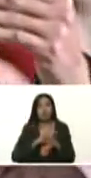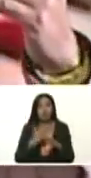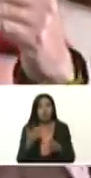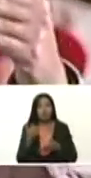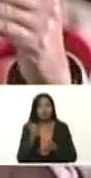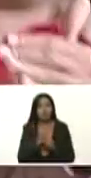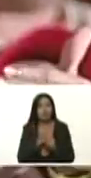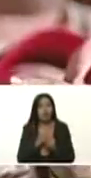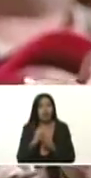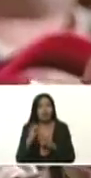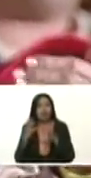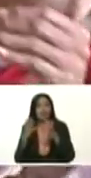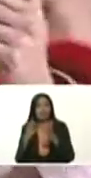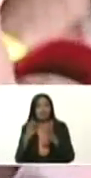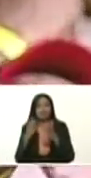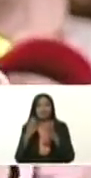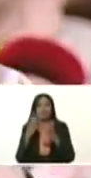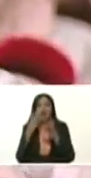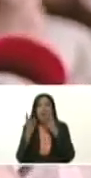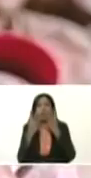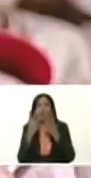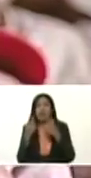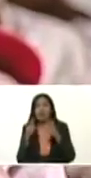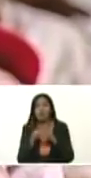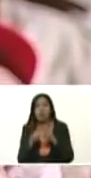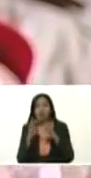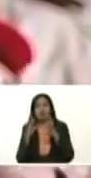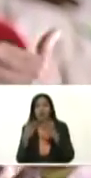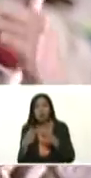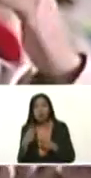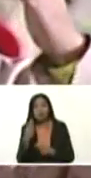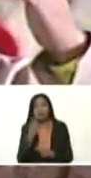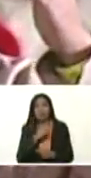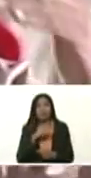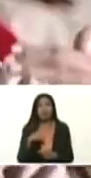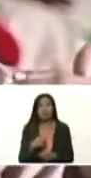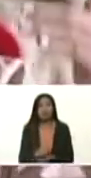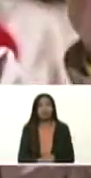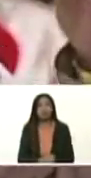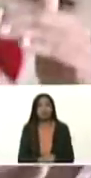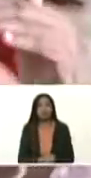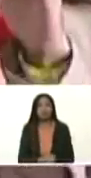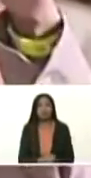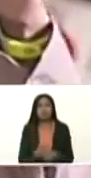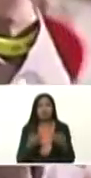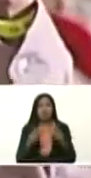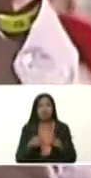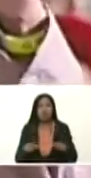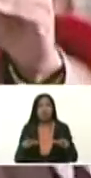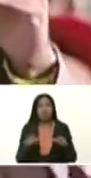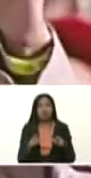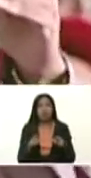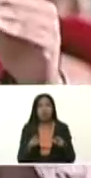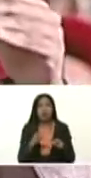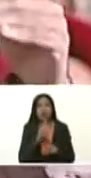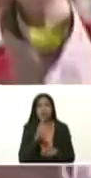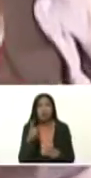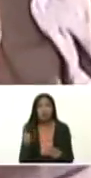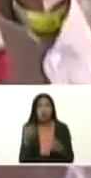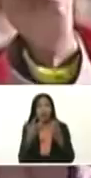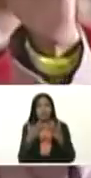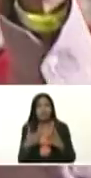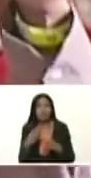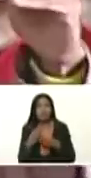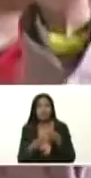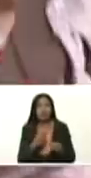en una fábrica de refractarios. ¿Y qué es lo que nos hace falta a nosotros? Habilitar un espacio en las empresas básicas